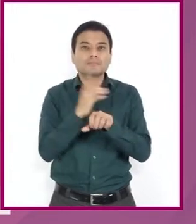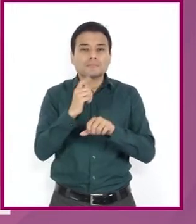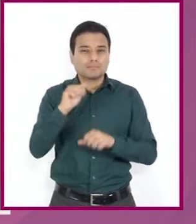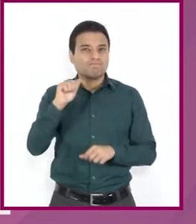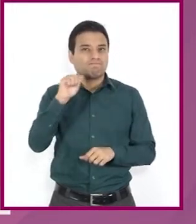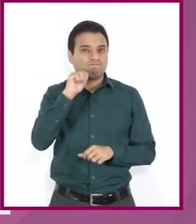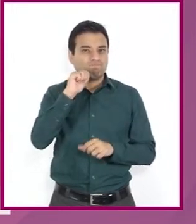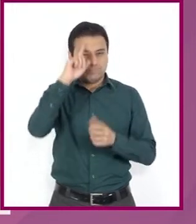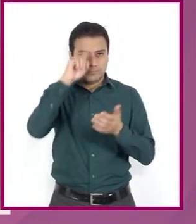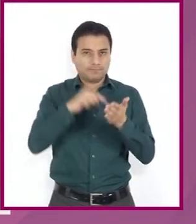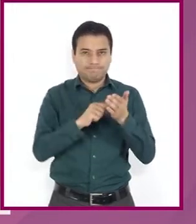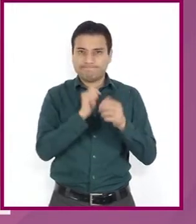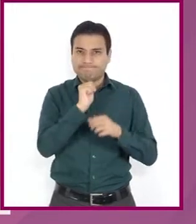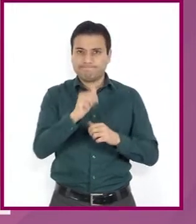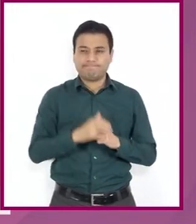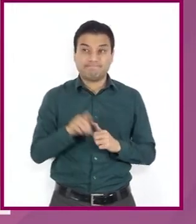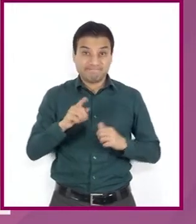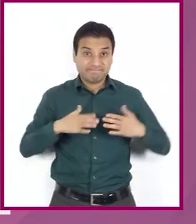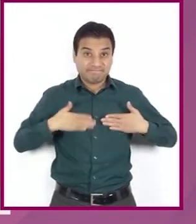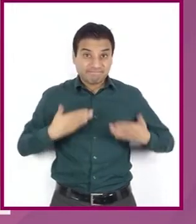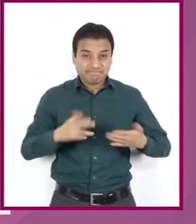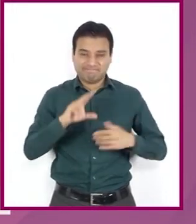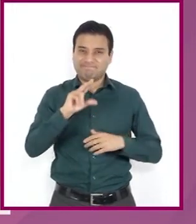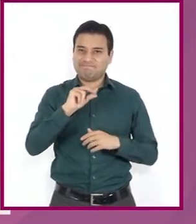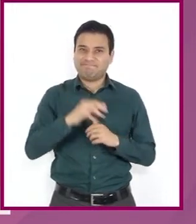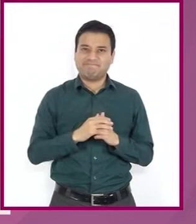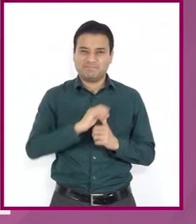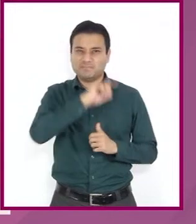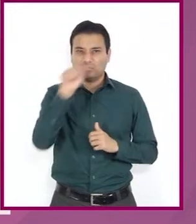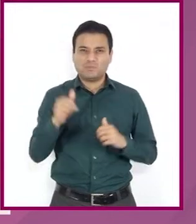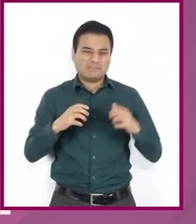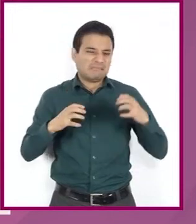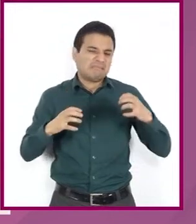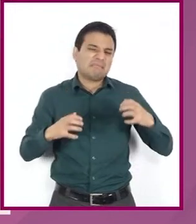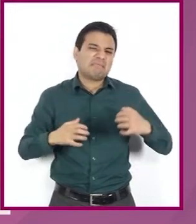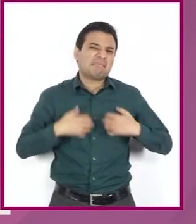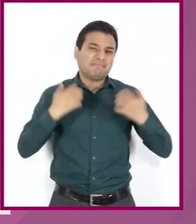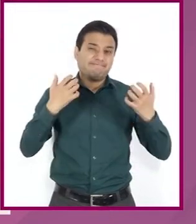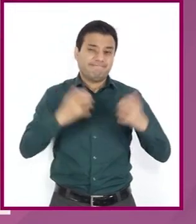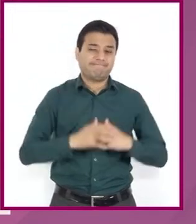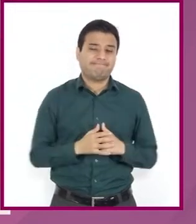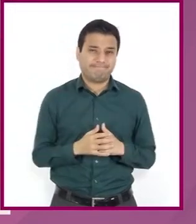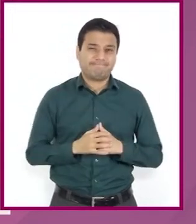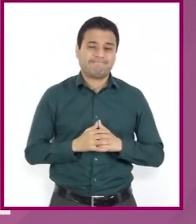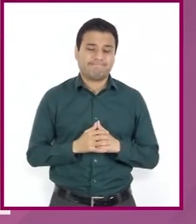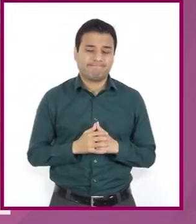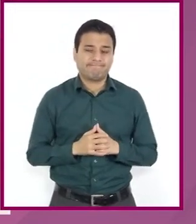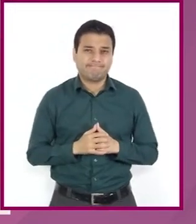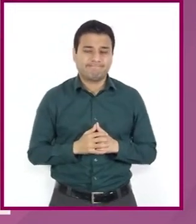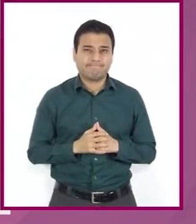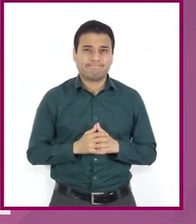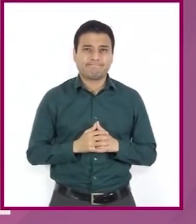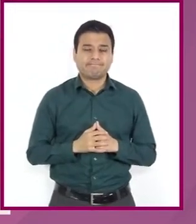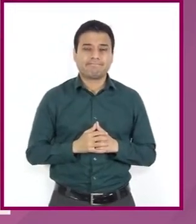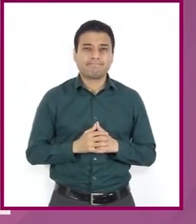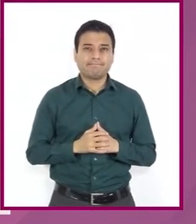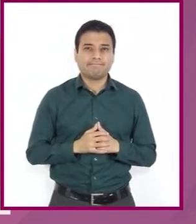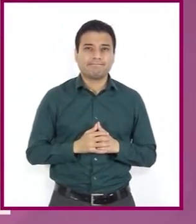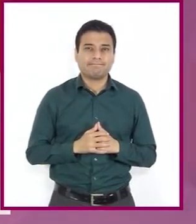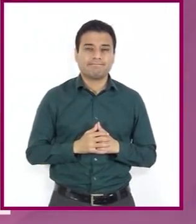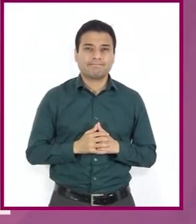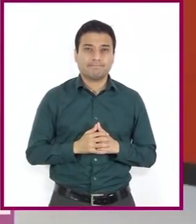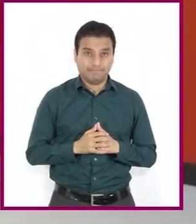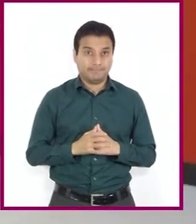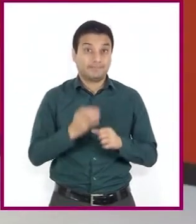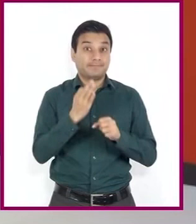su hijo. Era desconfiada y demostró furia al descubrir lo que había pasado con su hijo. Es